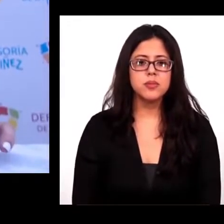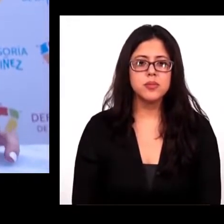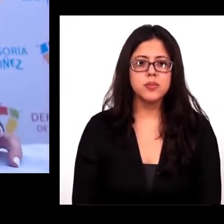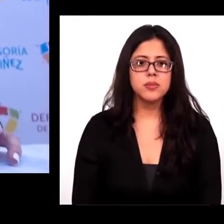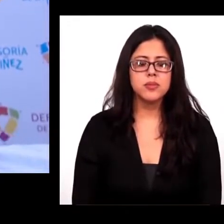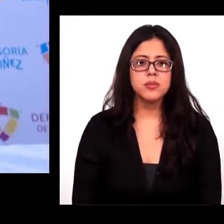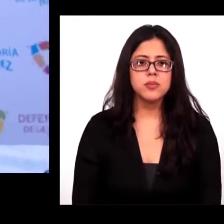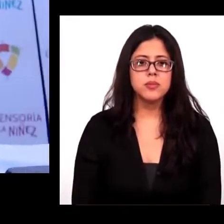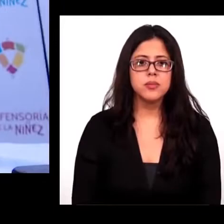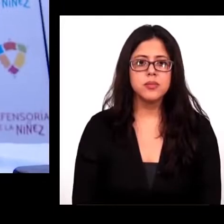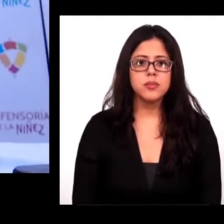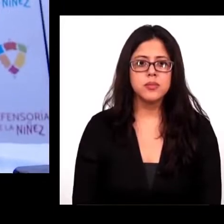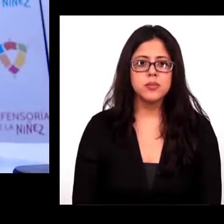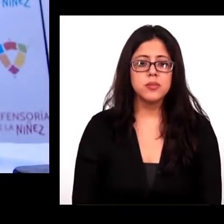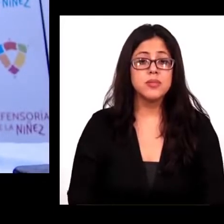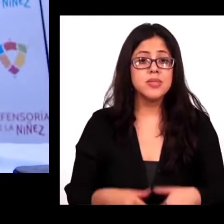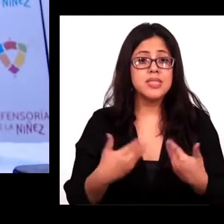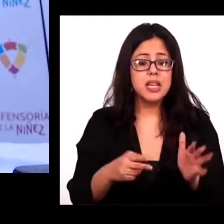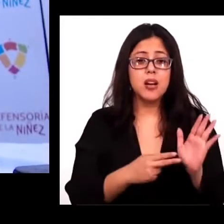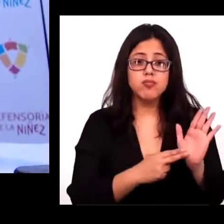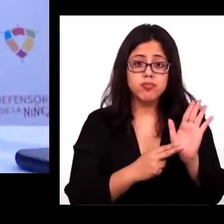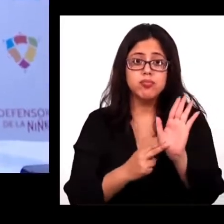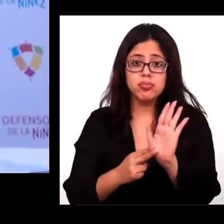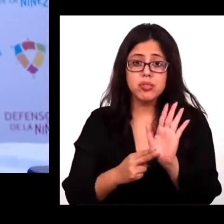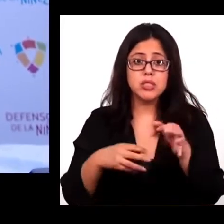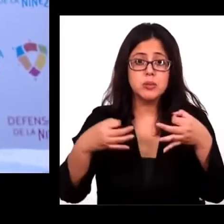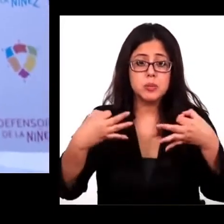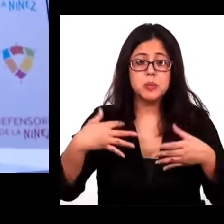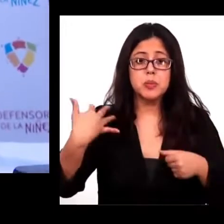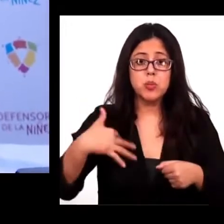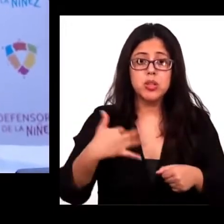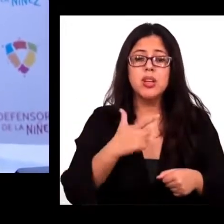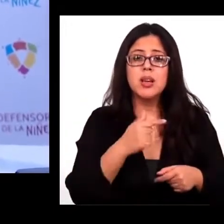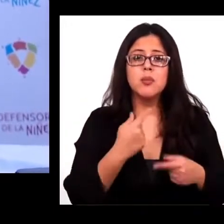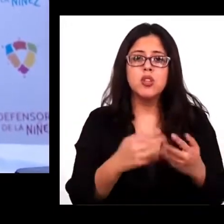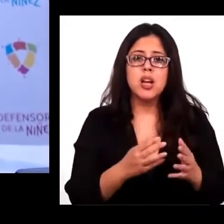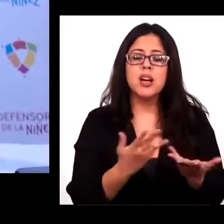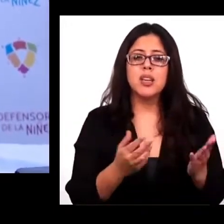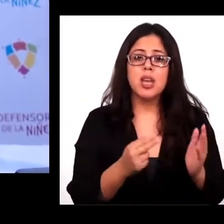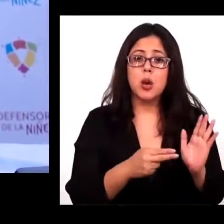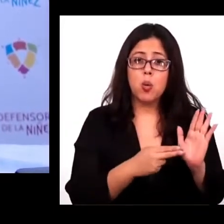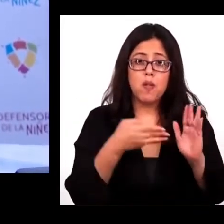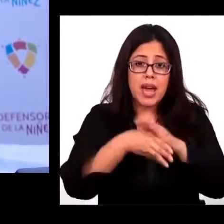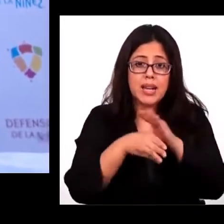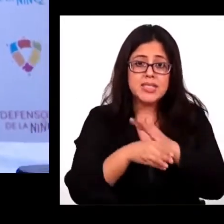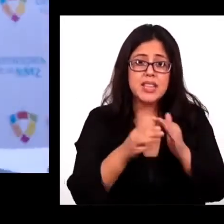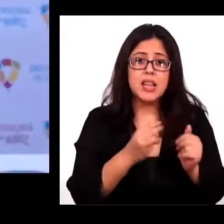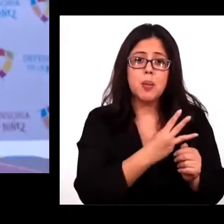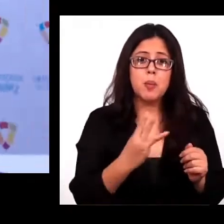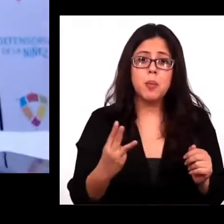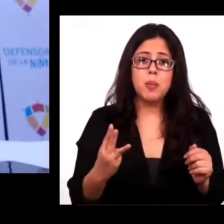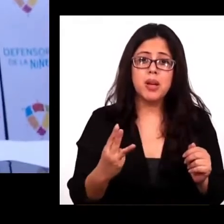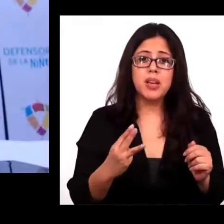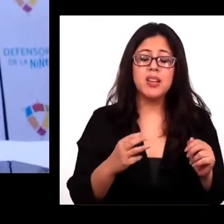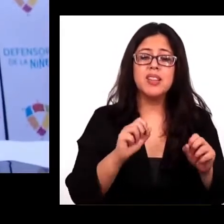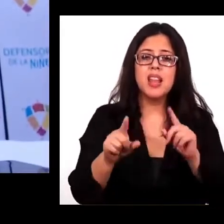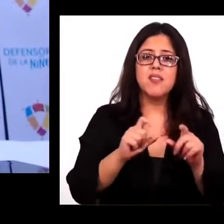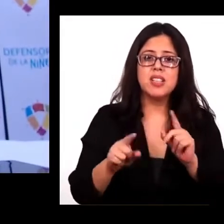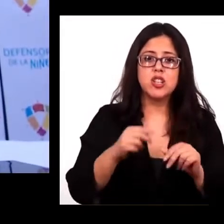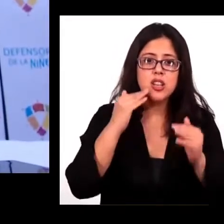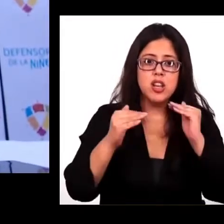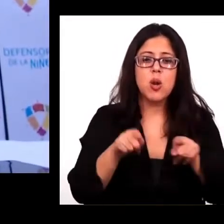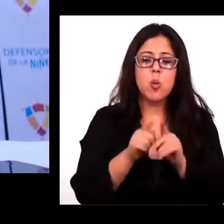Luego de esta contundente presentación, queremos invitarlos a visitar el sitio web de la Defensoría de la Niñez, en el que ya se encuentra toda la información